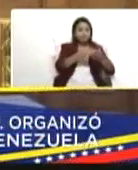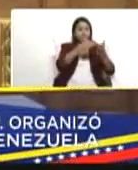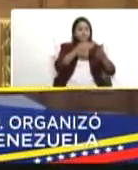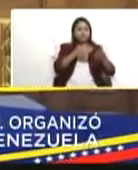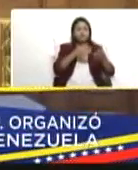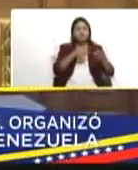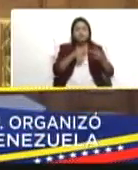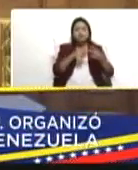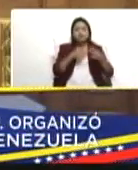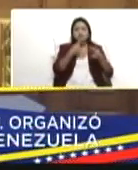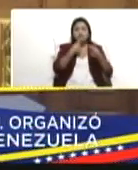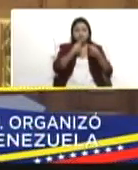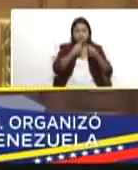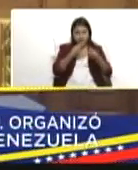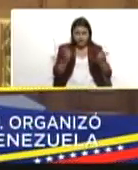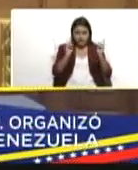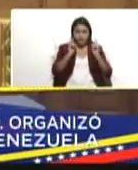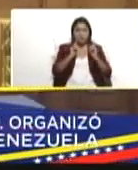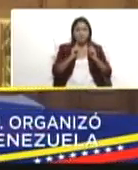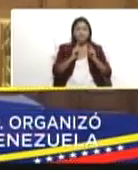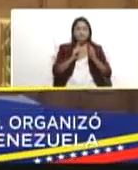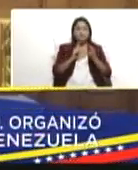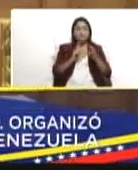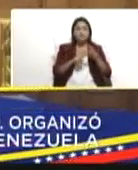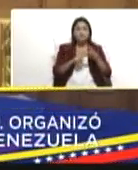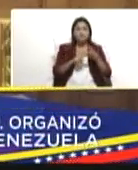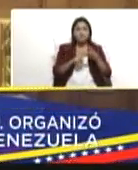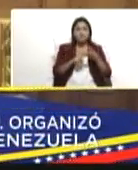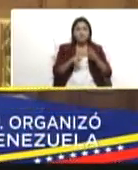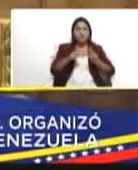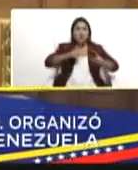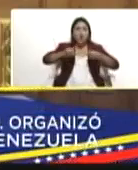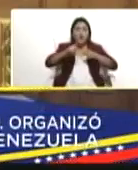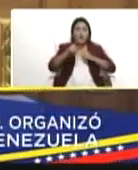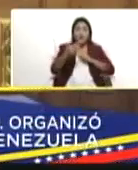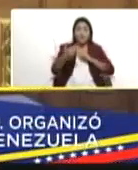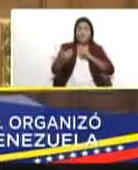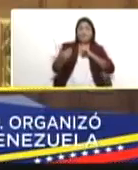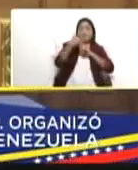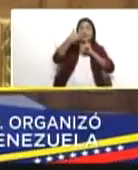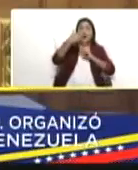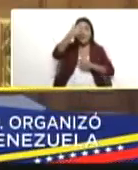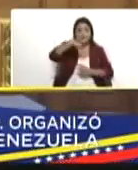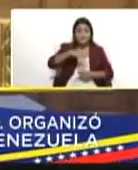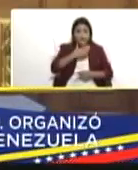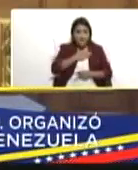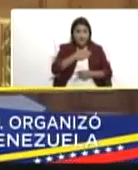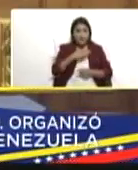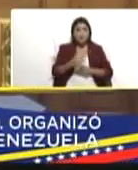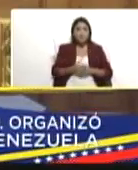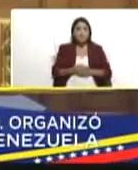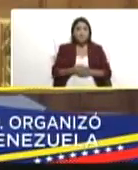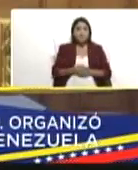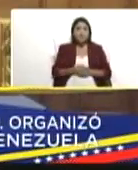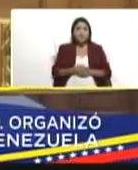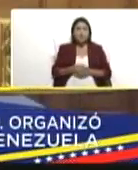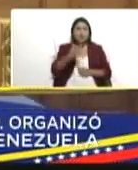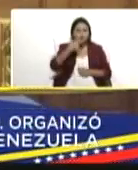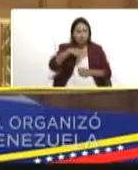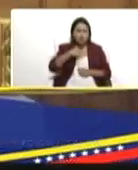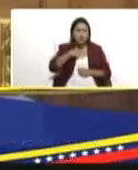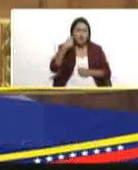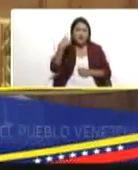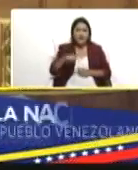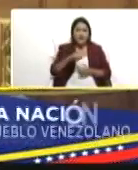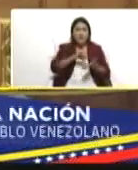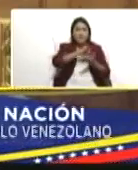pronunciamiento y coordinado para hacerme algo a mí en alguna ruta de un viaje que tenía pensado para